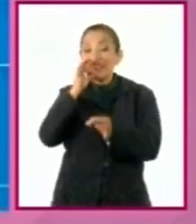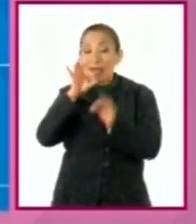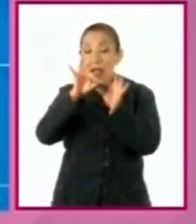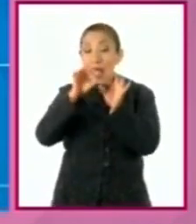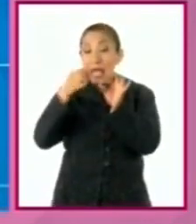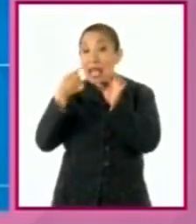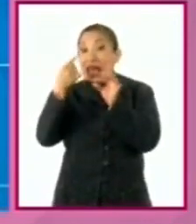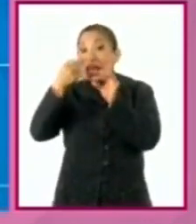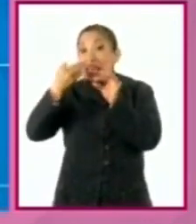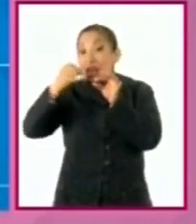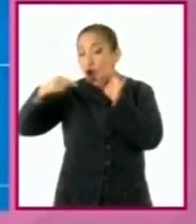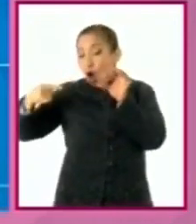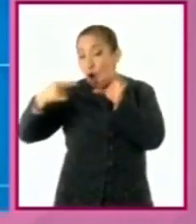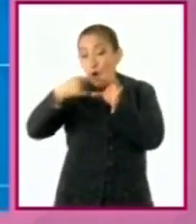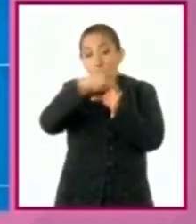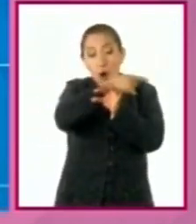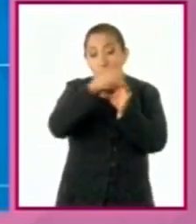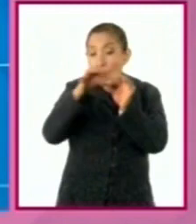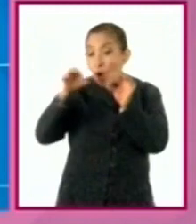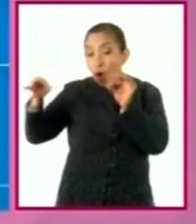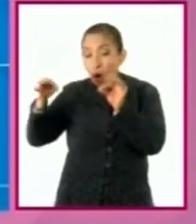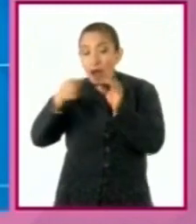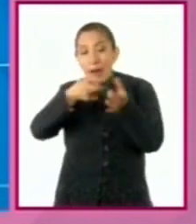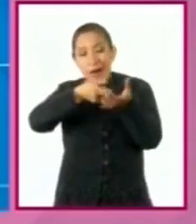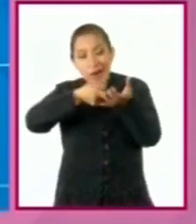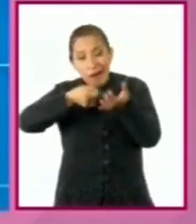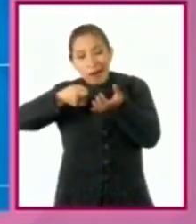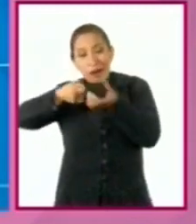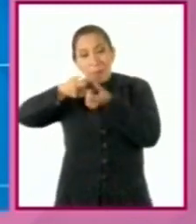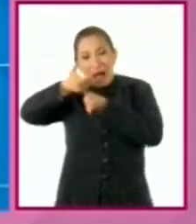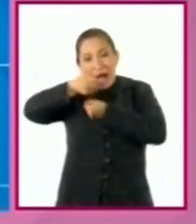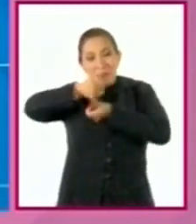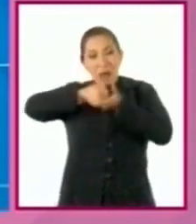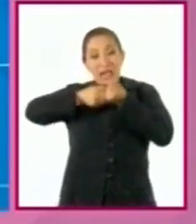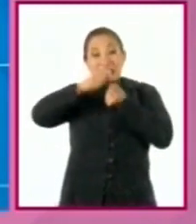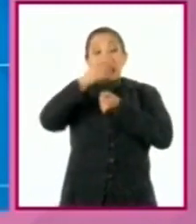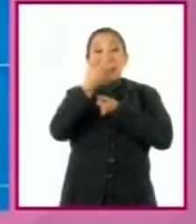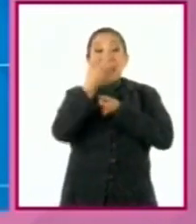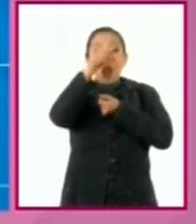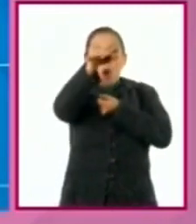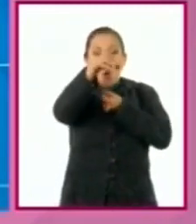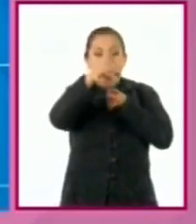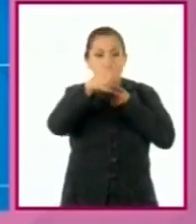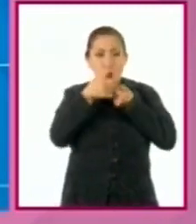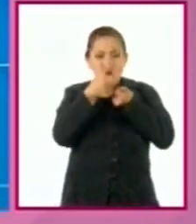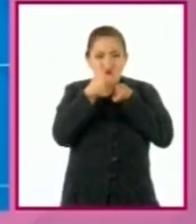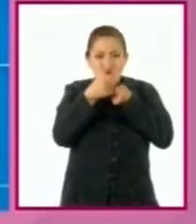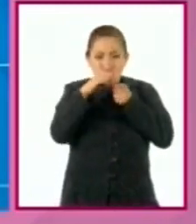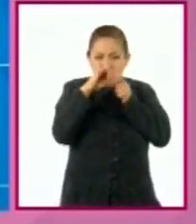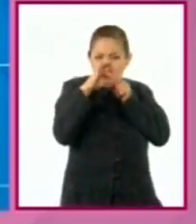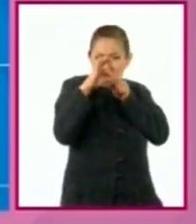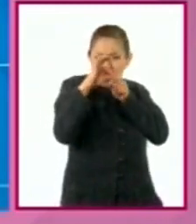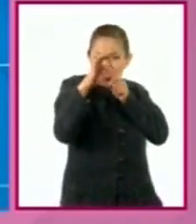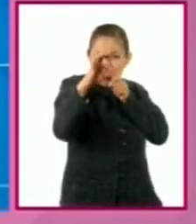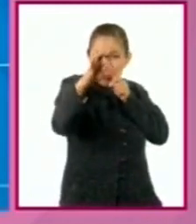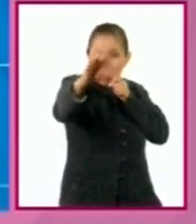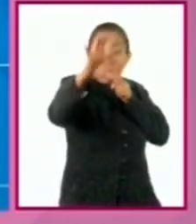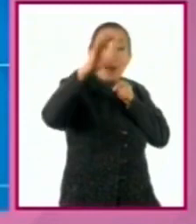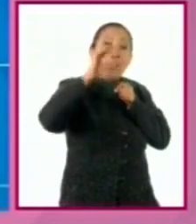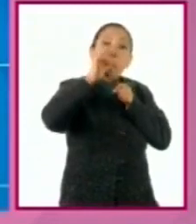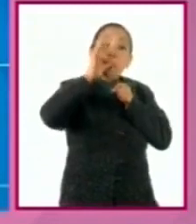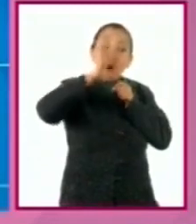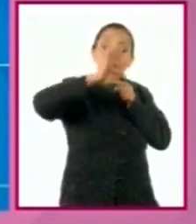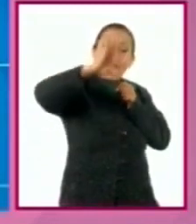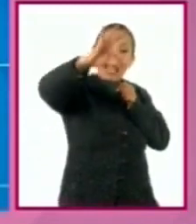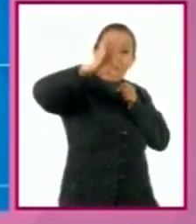hilo. Vas retrocediendo, estirando el hilo. El hilo debe quedar tenso para que funcione.